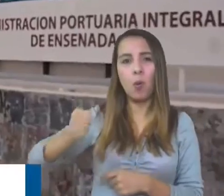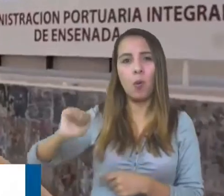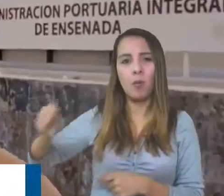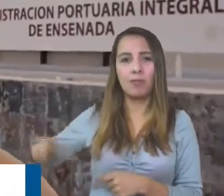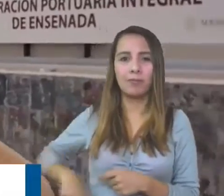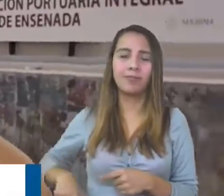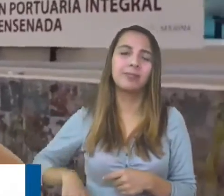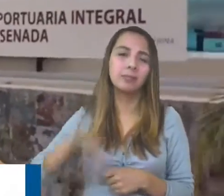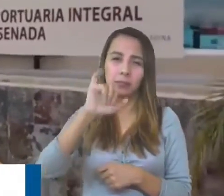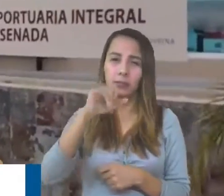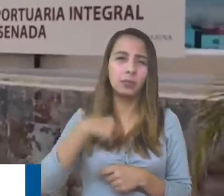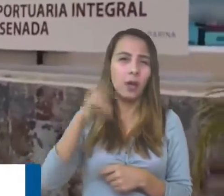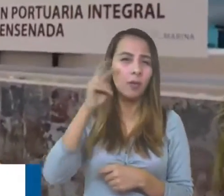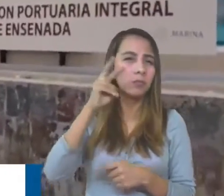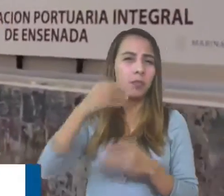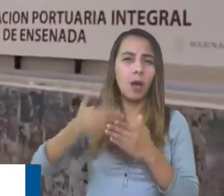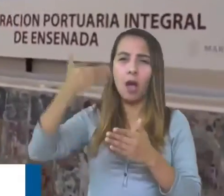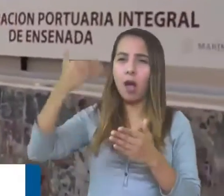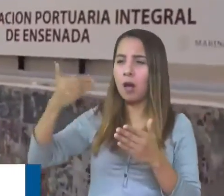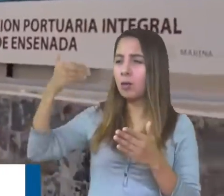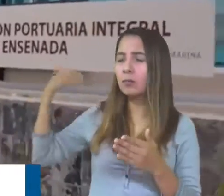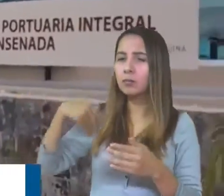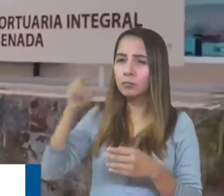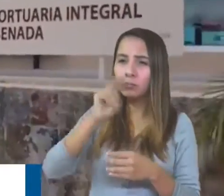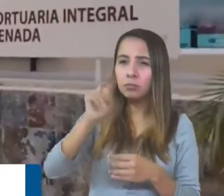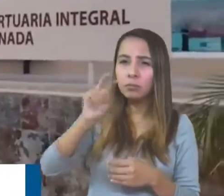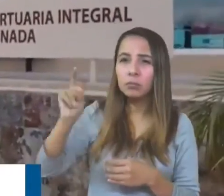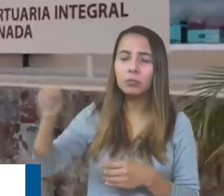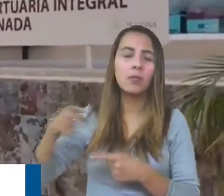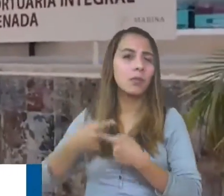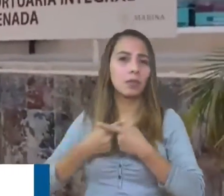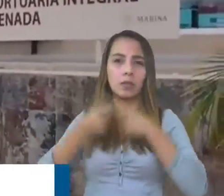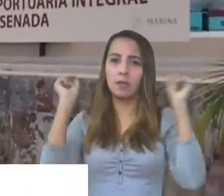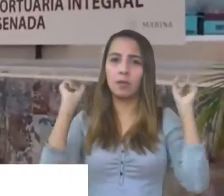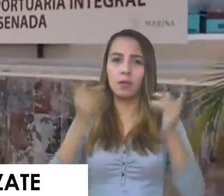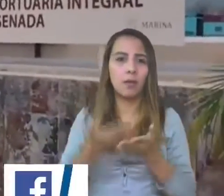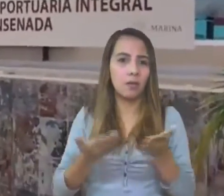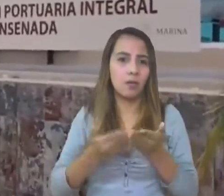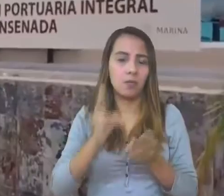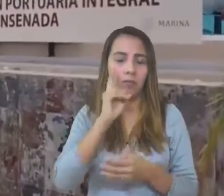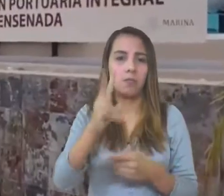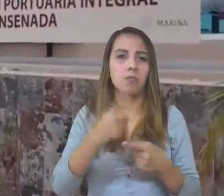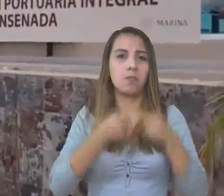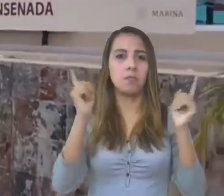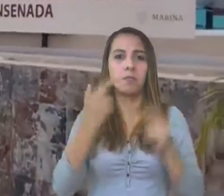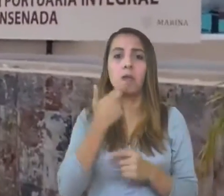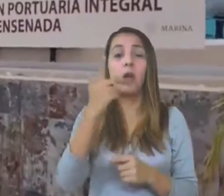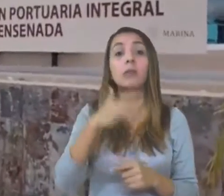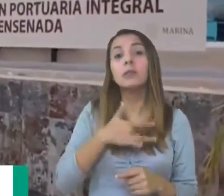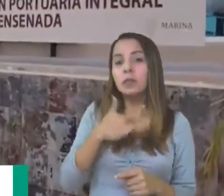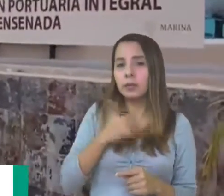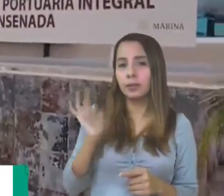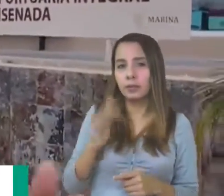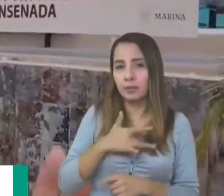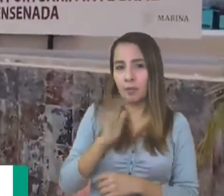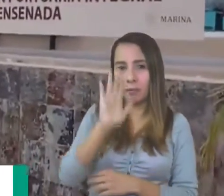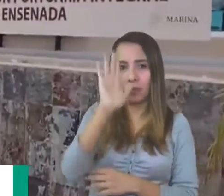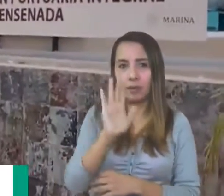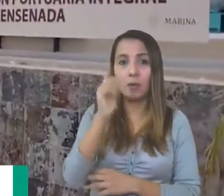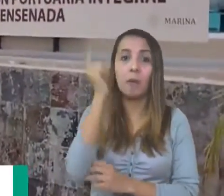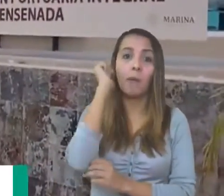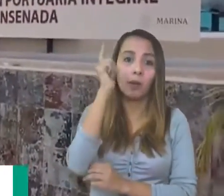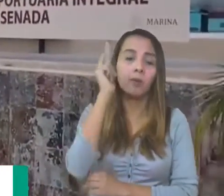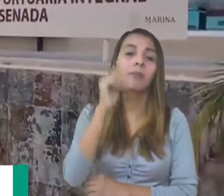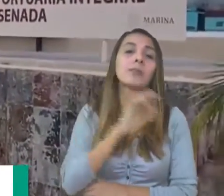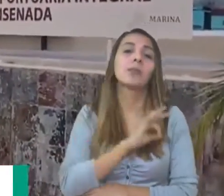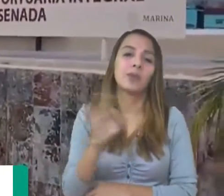diferente a los que tratamos antes. Ahí ese punto quería llegar. Completamente diferente. Correcto. Así lo sentimos, ¿no? Correcto. Esperemos que no falle, todo puede fallar,